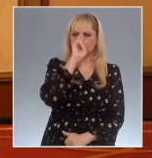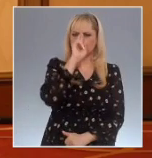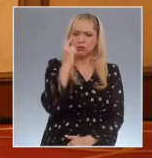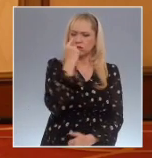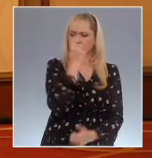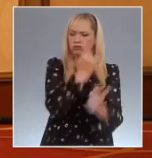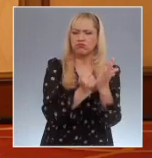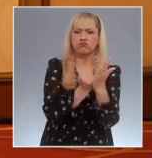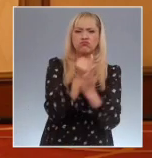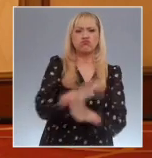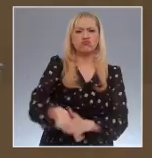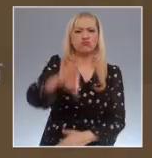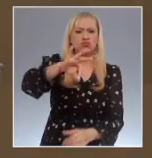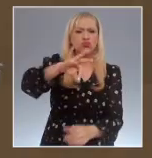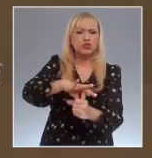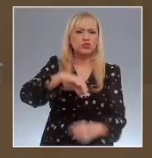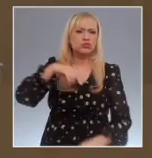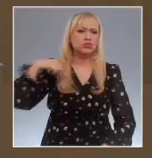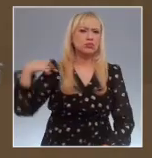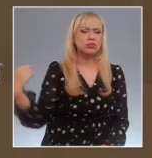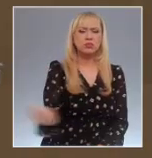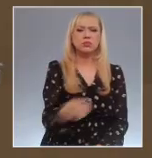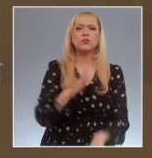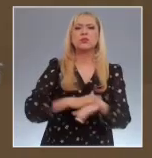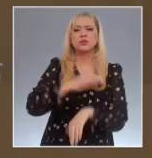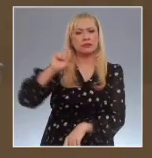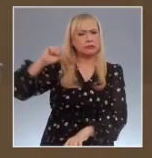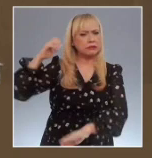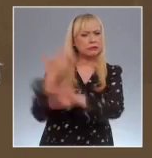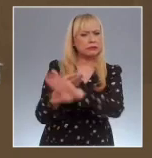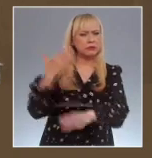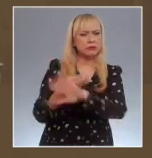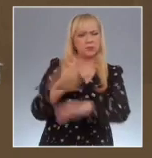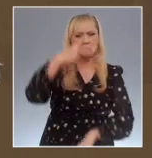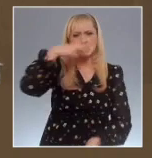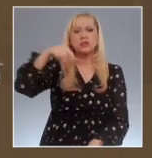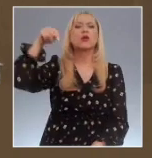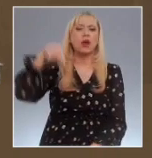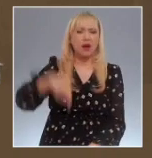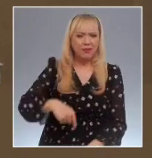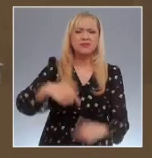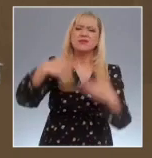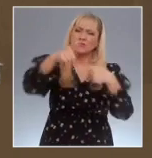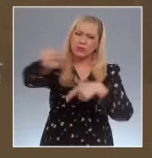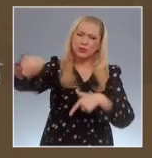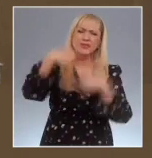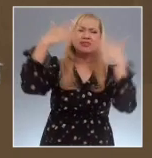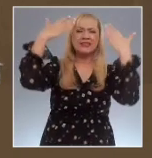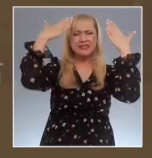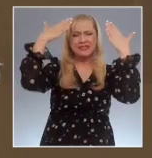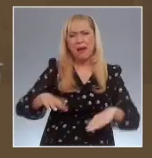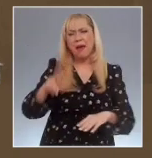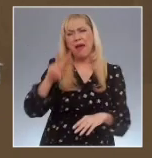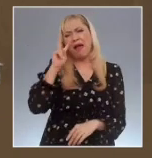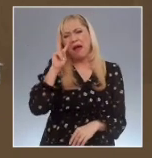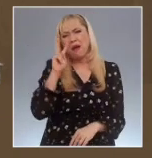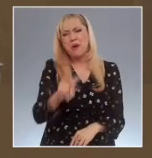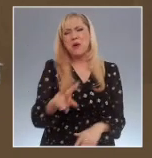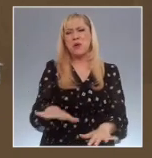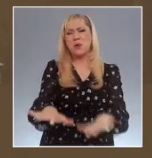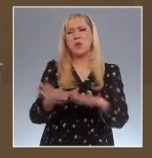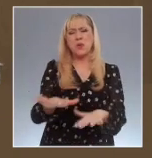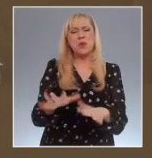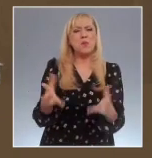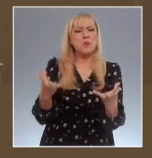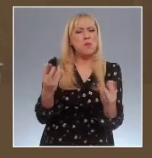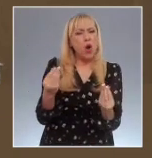mexicano. Sobre todo en estos tiempos en que ha sido objeto de ataques, no solo a